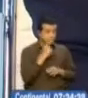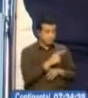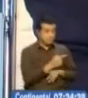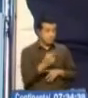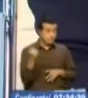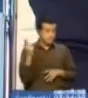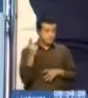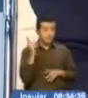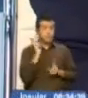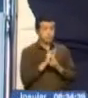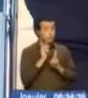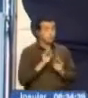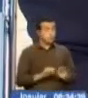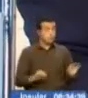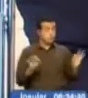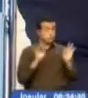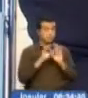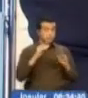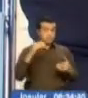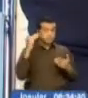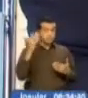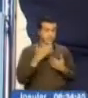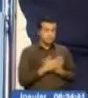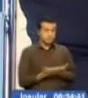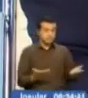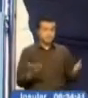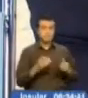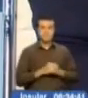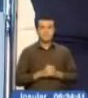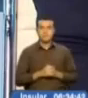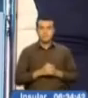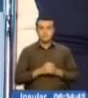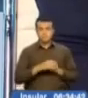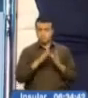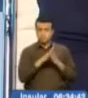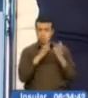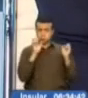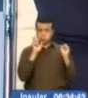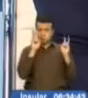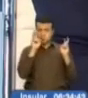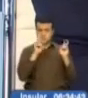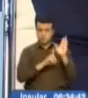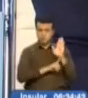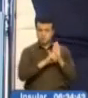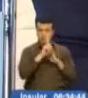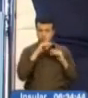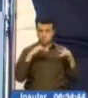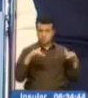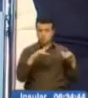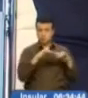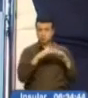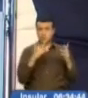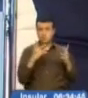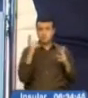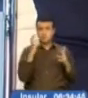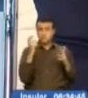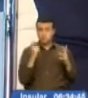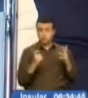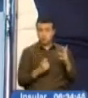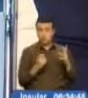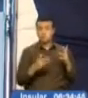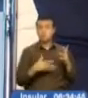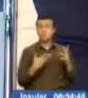es transversal en la campaña política. Estamos entendiendo solo el desarrollo a partir de la necesidad